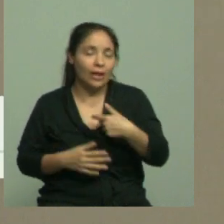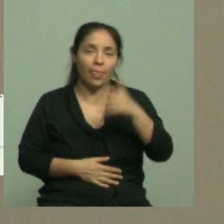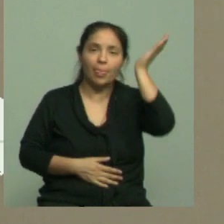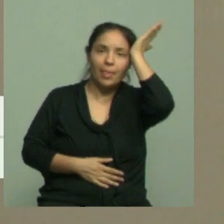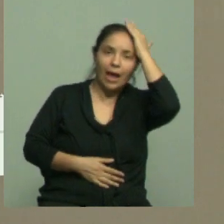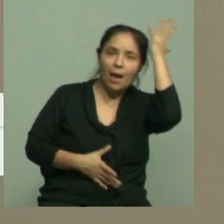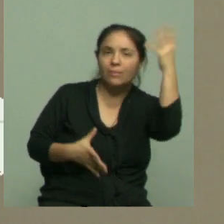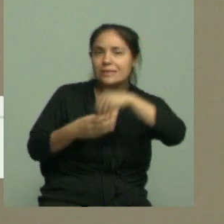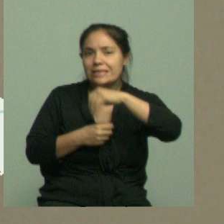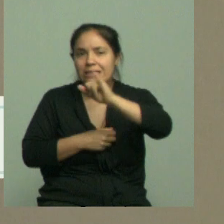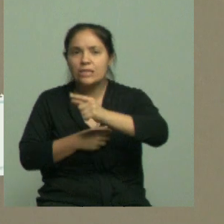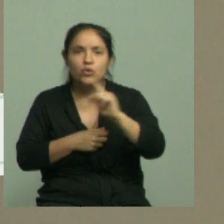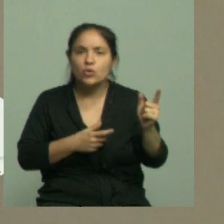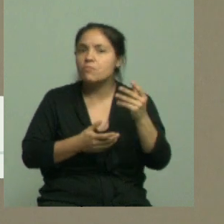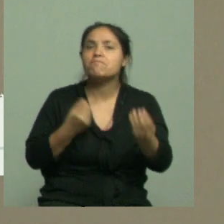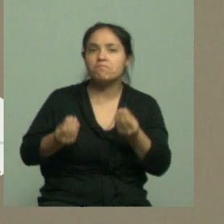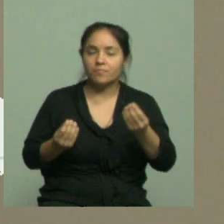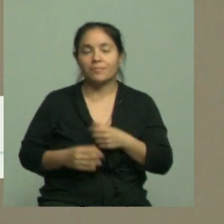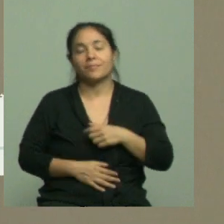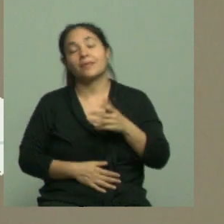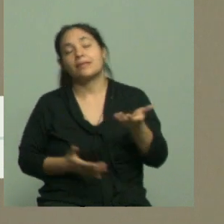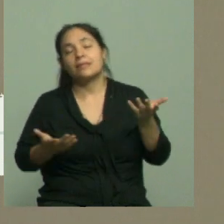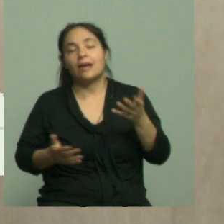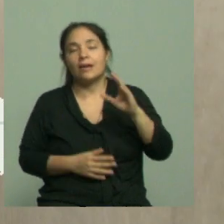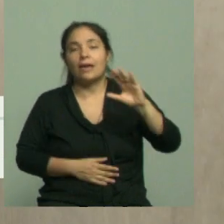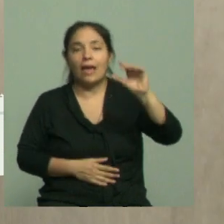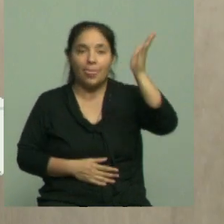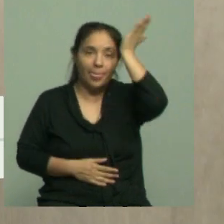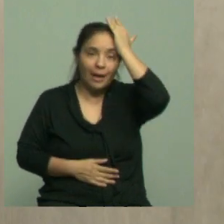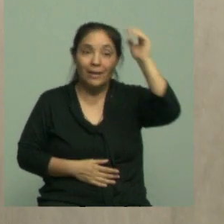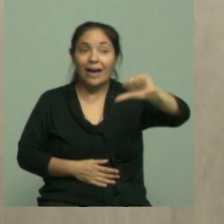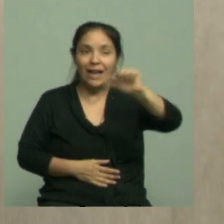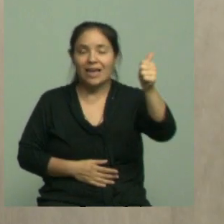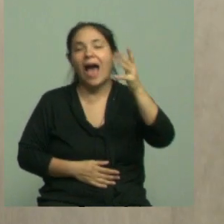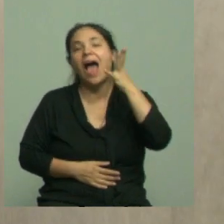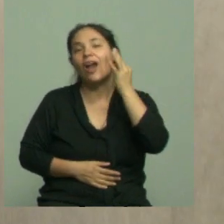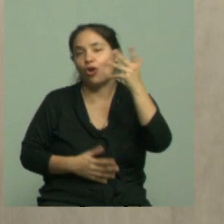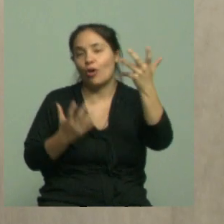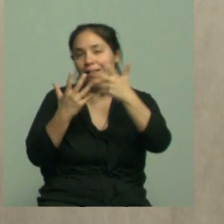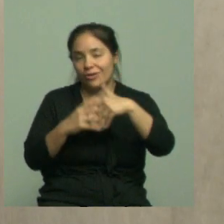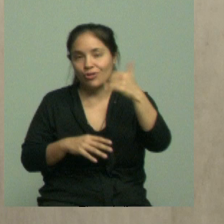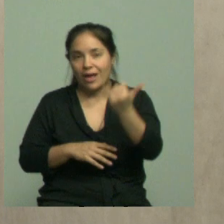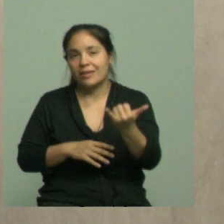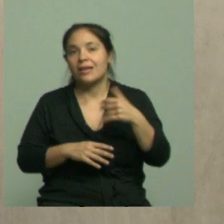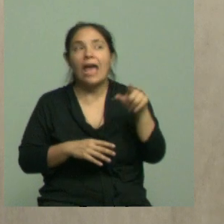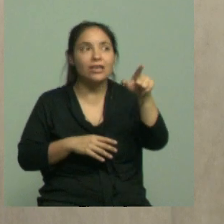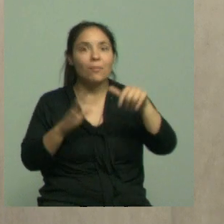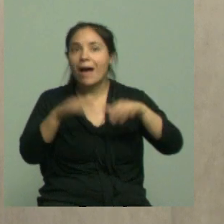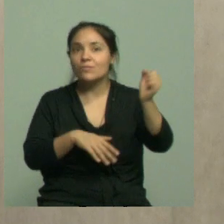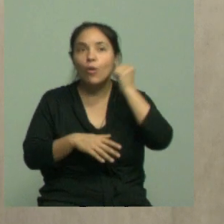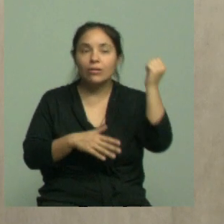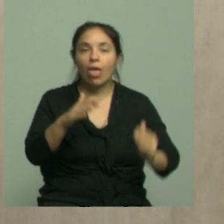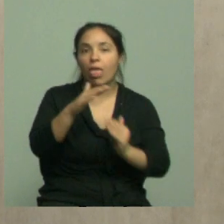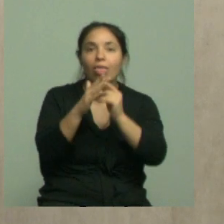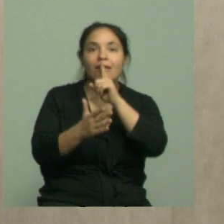¿No? Indefectiblemente el triunfo de Trump tiene un matiz. Yo creo que no está, digamos, no es el principal punto de influencia para esta